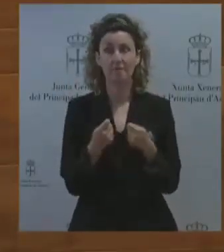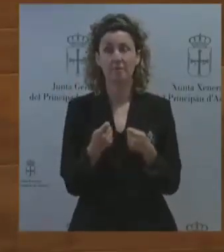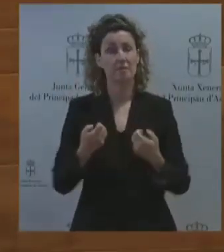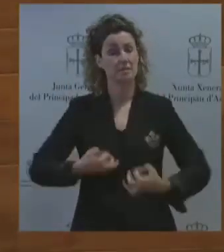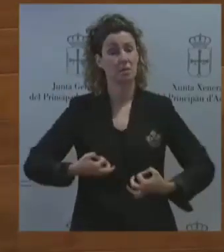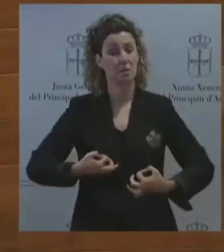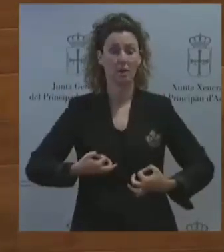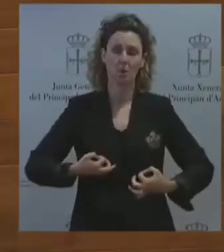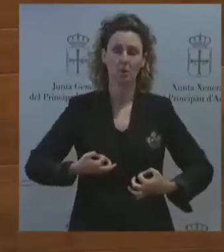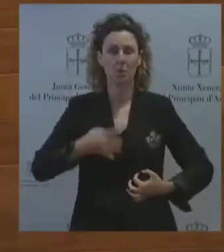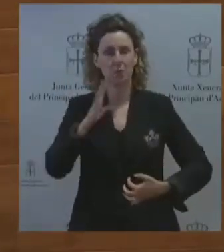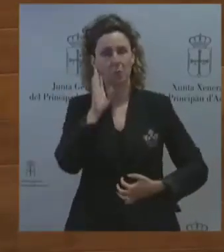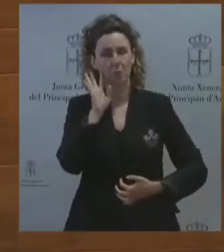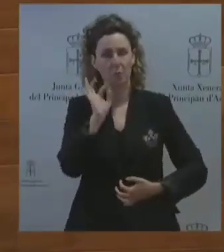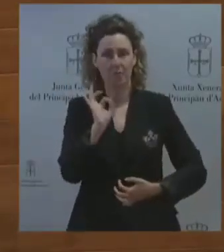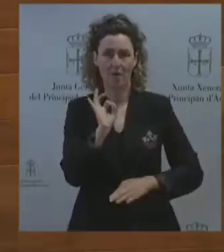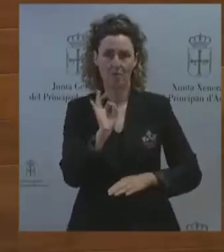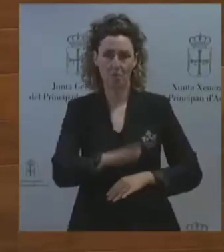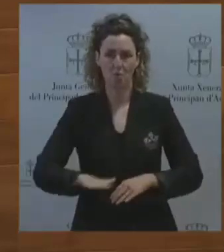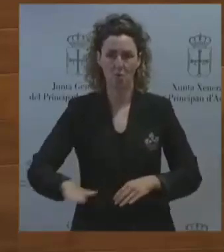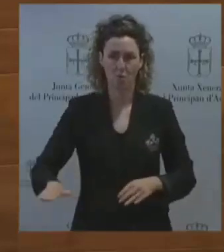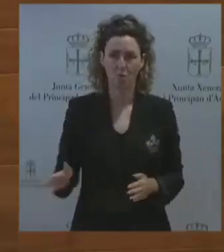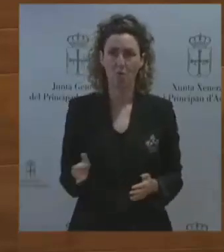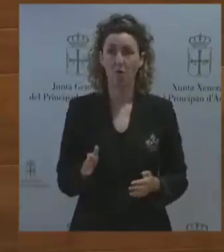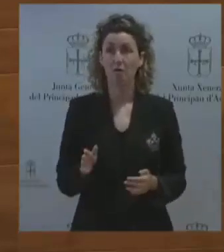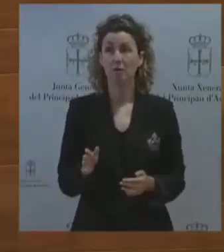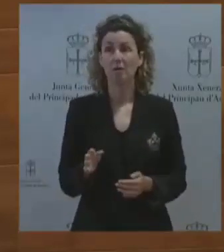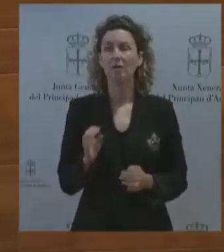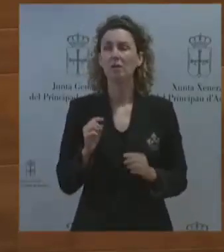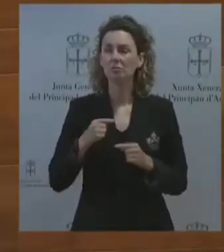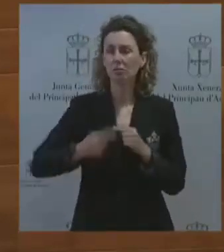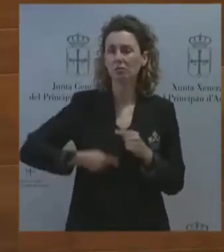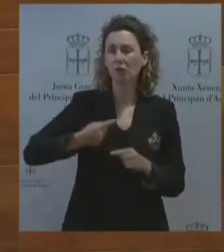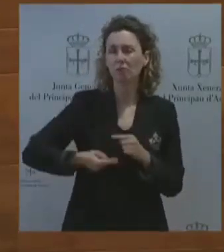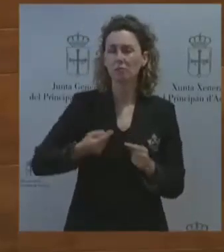ustedes miran todos los días hacia otro lado. Pero,